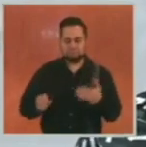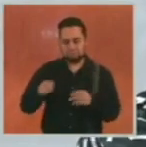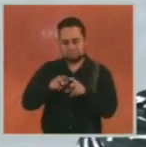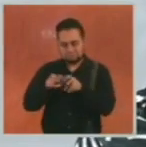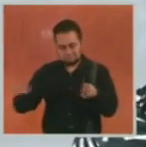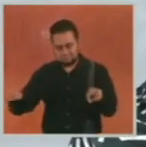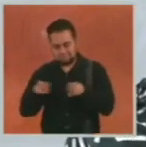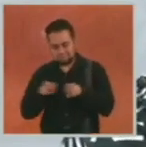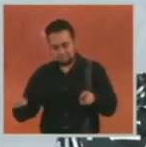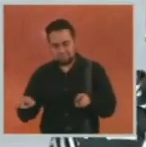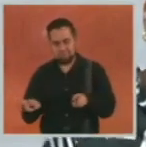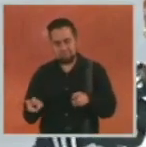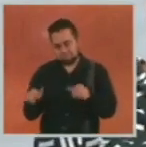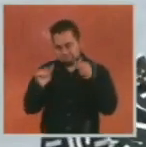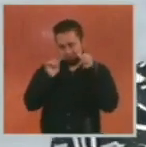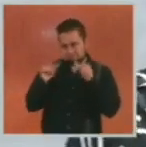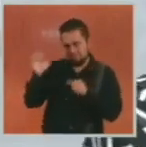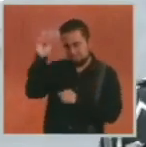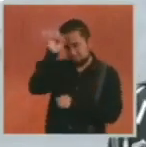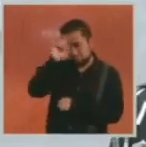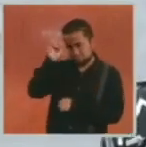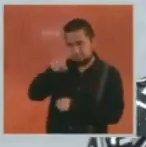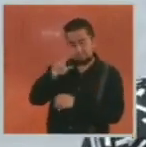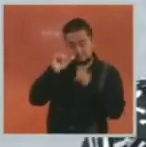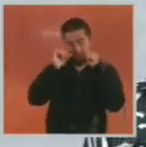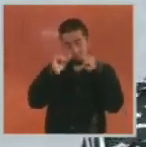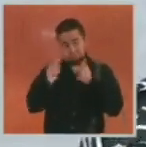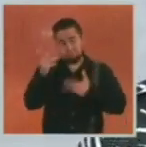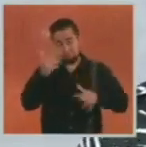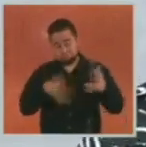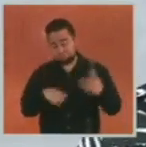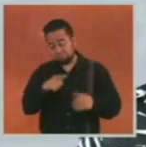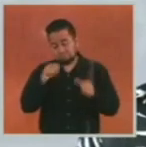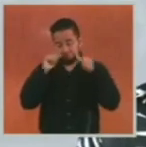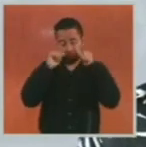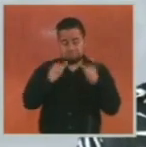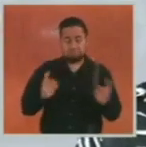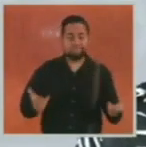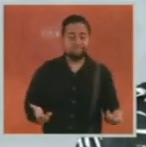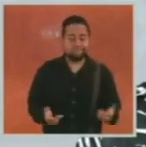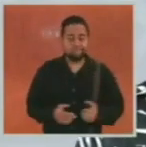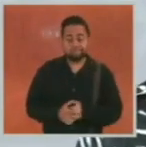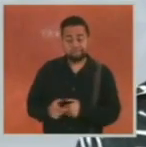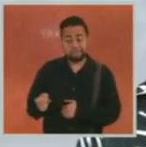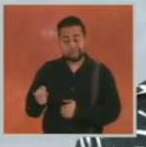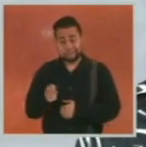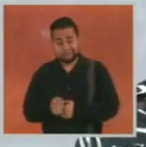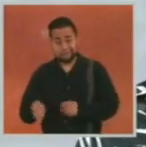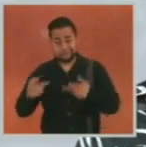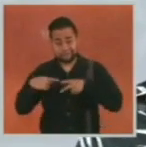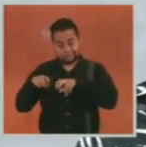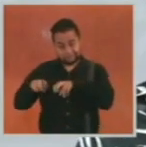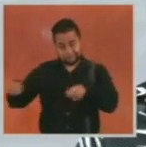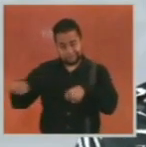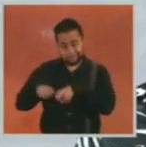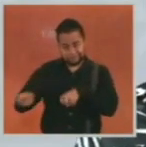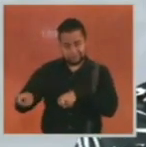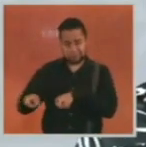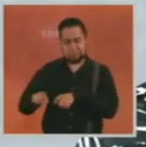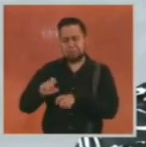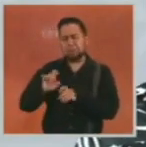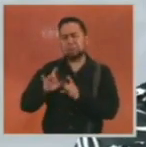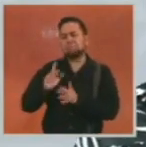consejeros han escuchado tu opinión y pues nadie quiere que al final del día